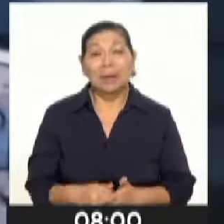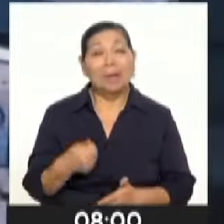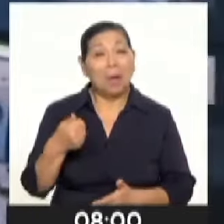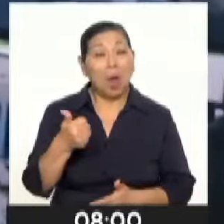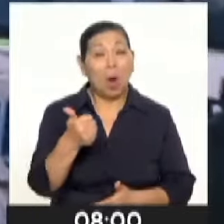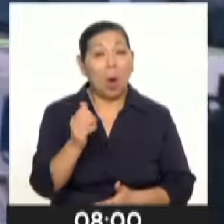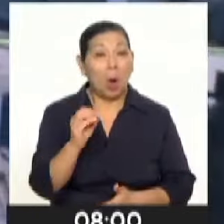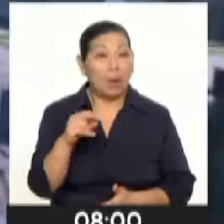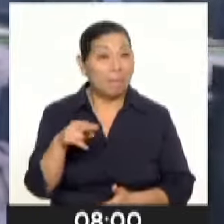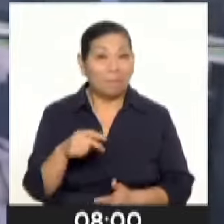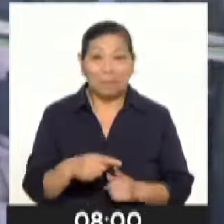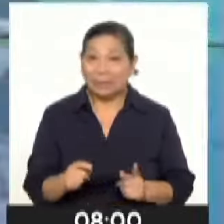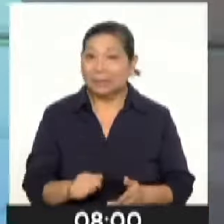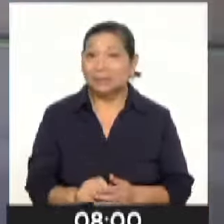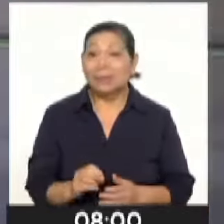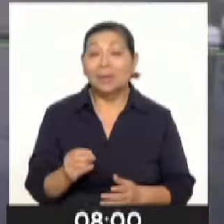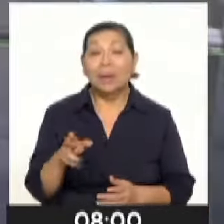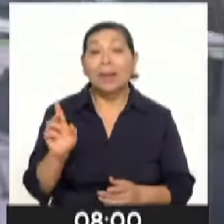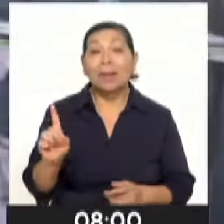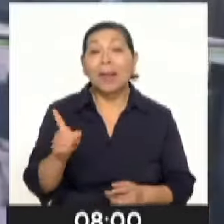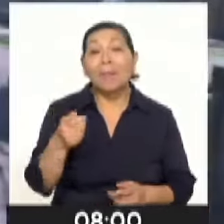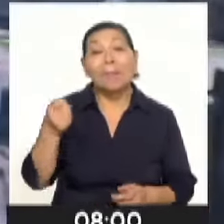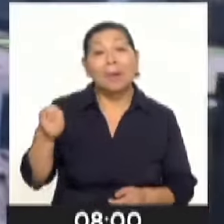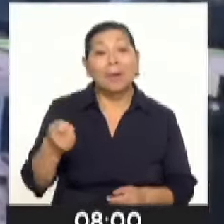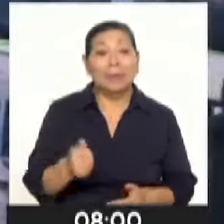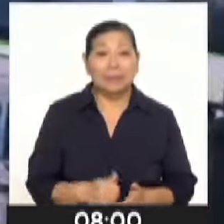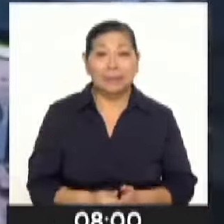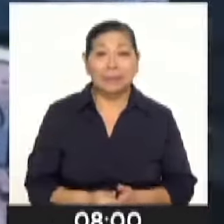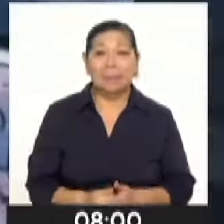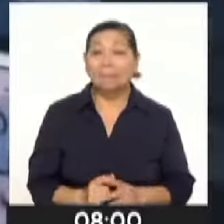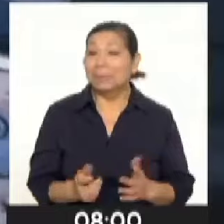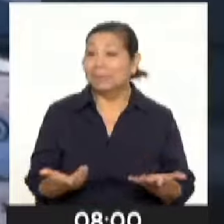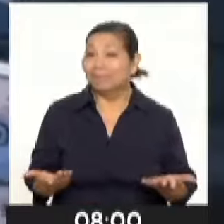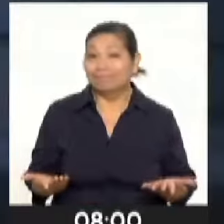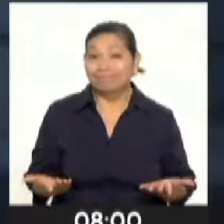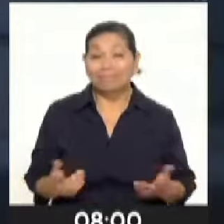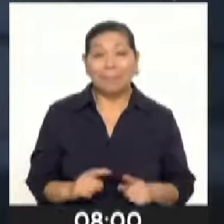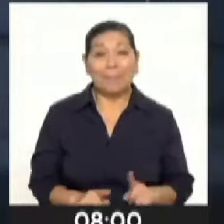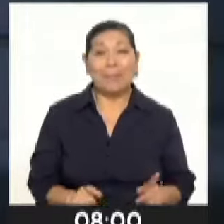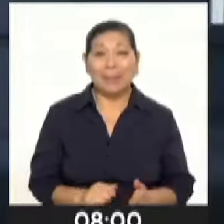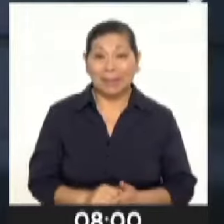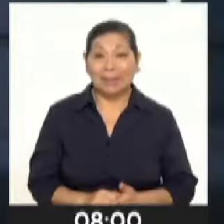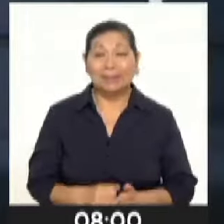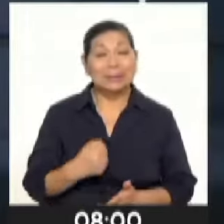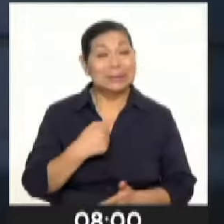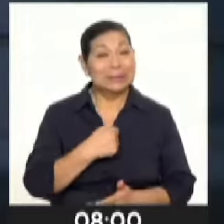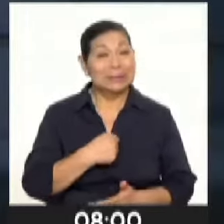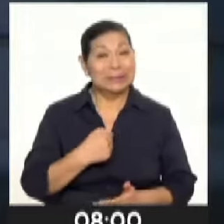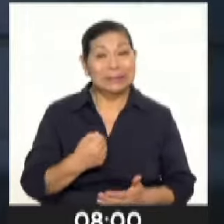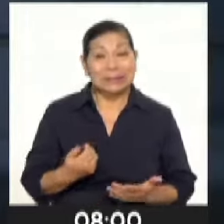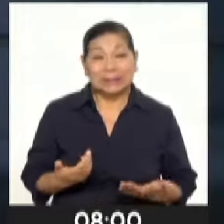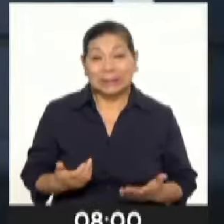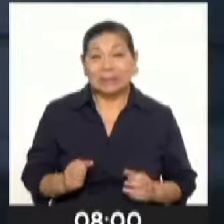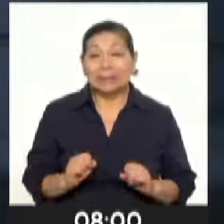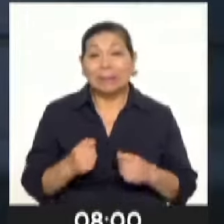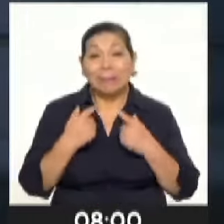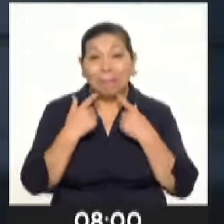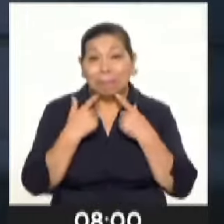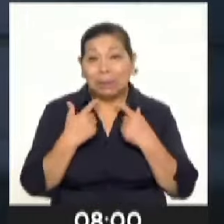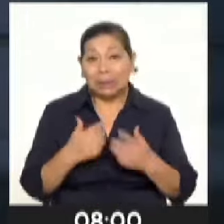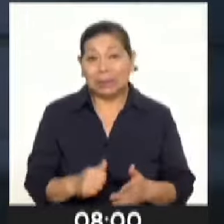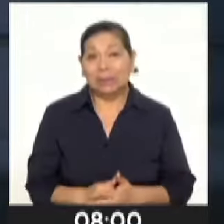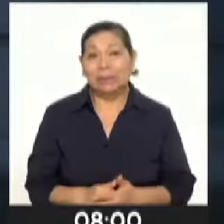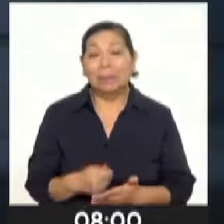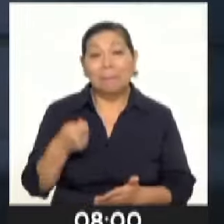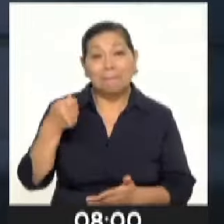la ONP no está en ninguna parte. Bueno, está en el bolsillo de los jubilados de la ONP, no está en mi cuenta. Entonces, lamentablemente, en esos casos se pierde lo